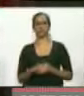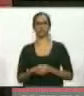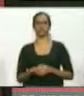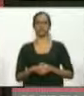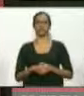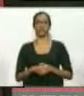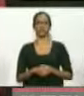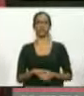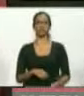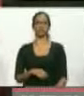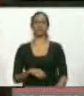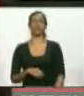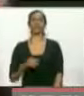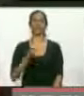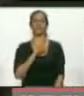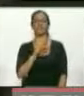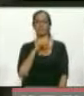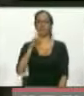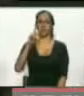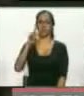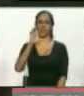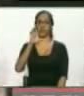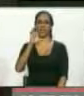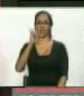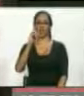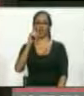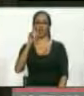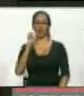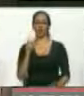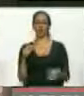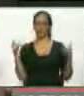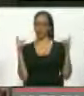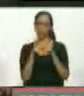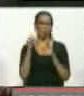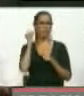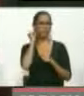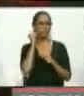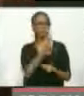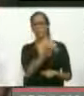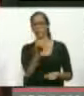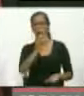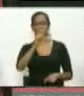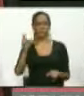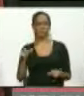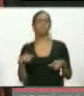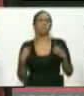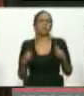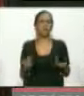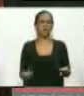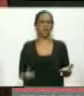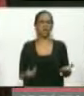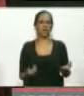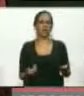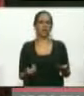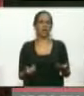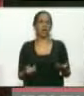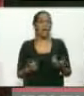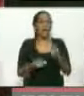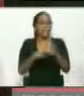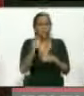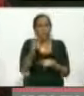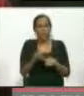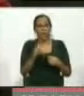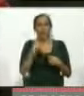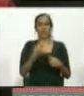está el señor carlos vecchio se reunieron con angela merkel se reunieron con un montón de gente para que para que después llega y